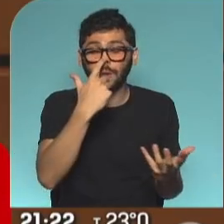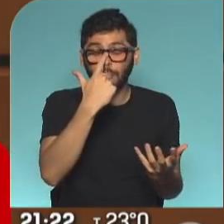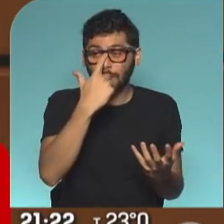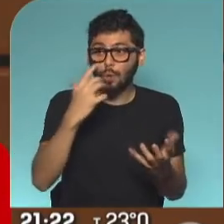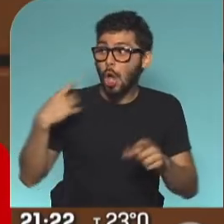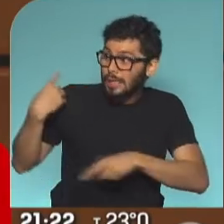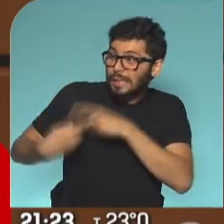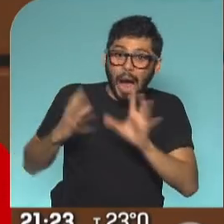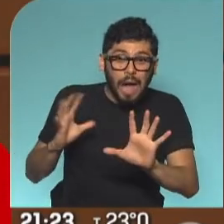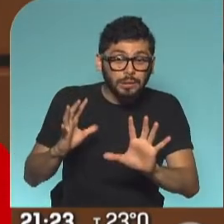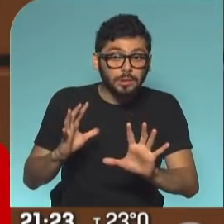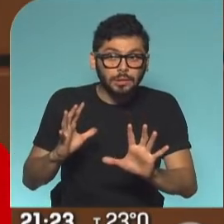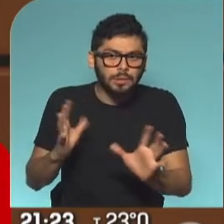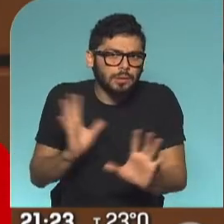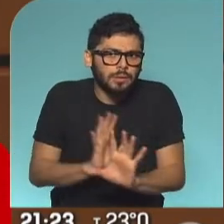así?